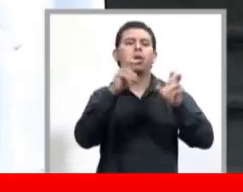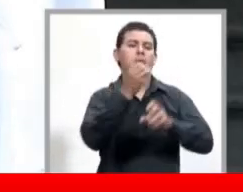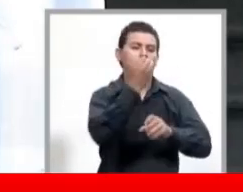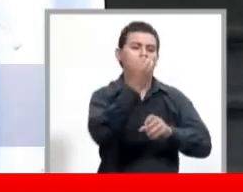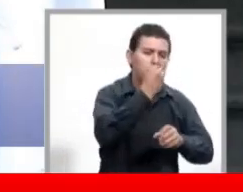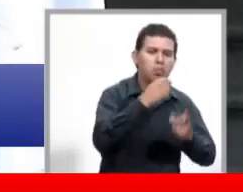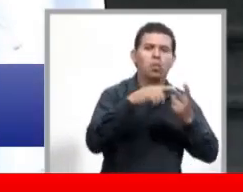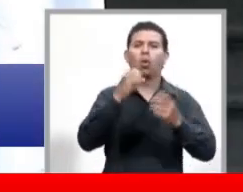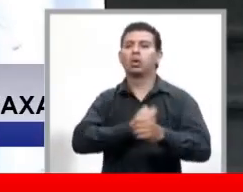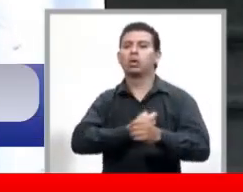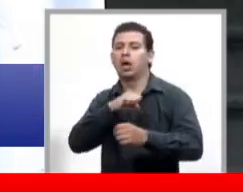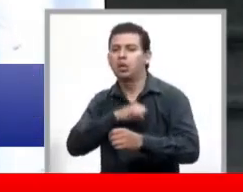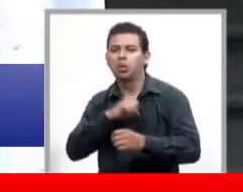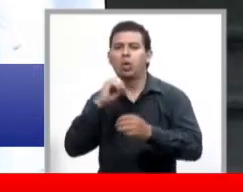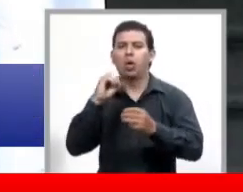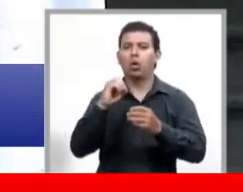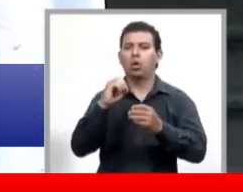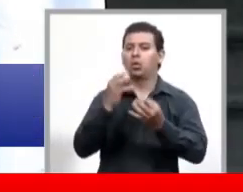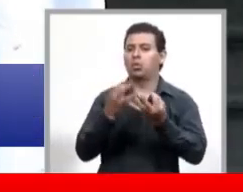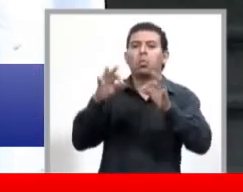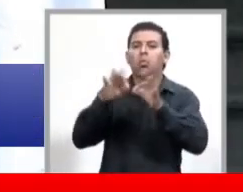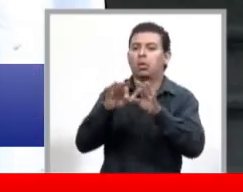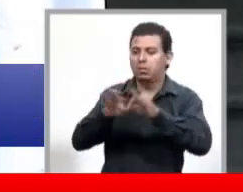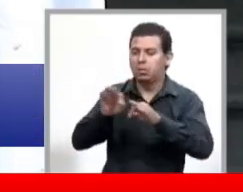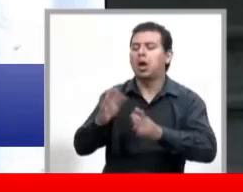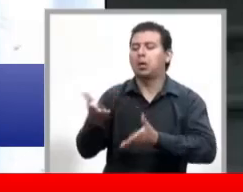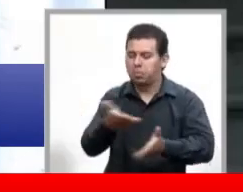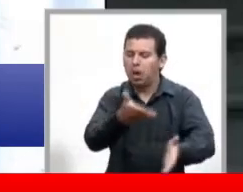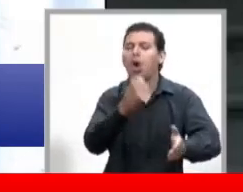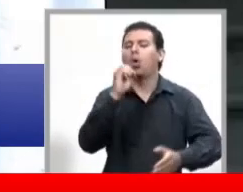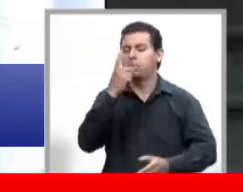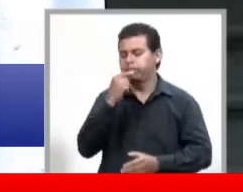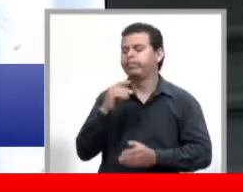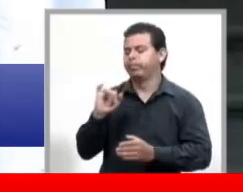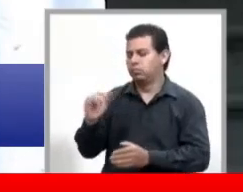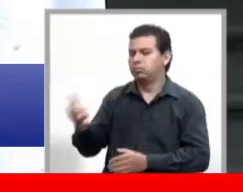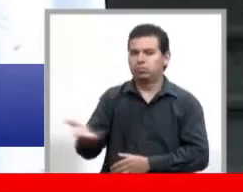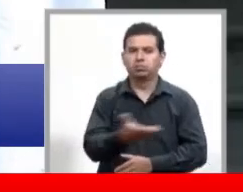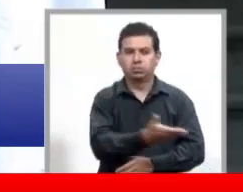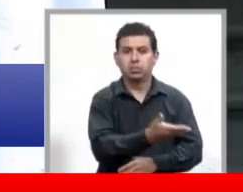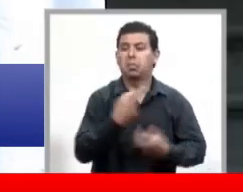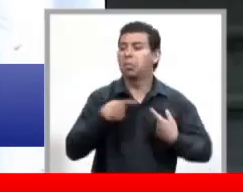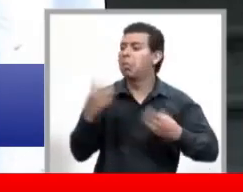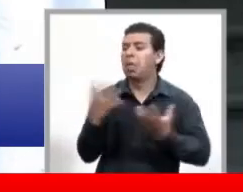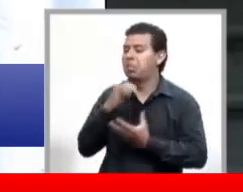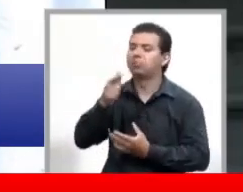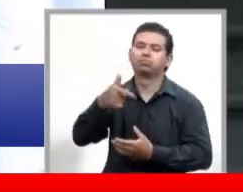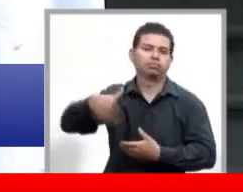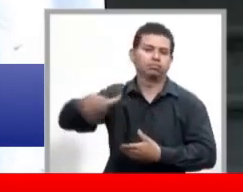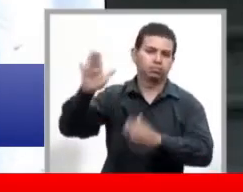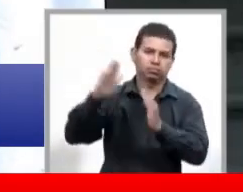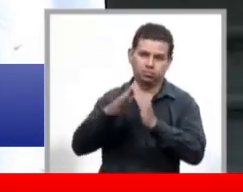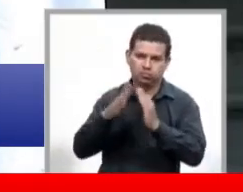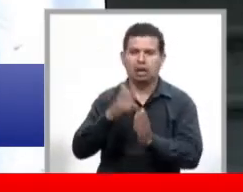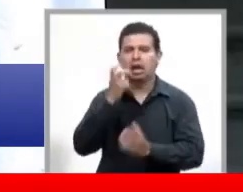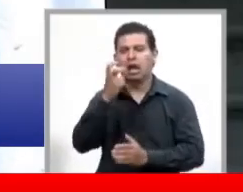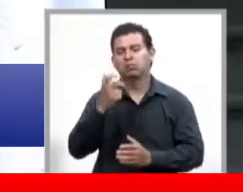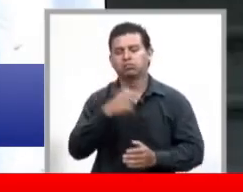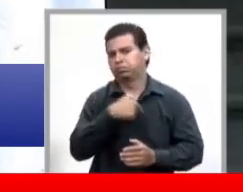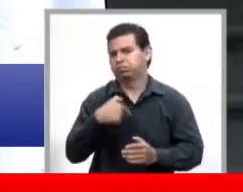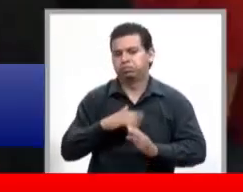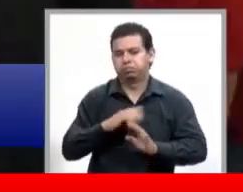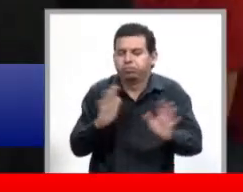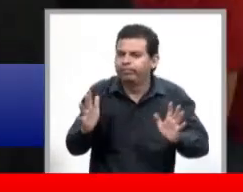de salud, o si vives en la zona, por supuesto, ¿no? Entonces, con eso creo que vamos a poder incrementar